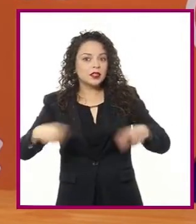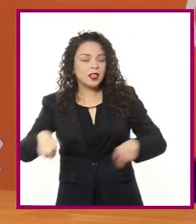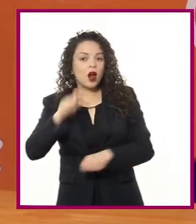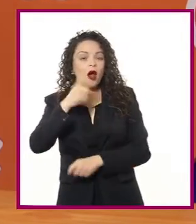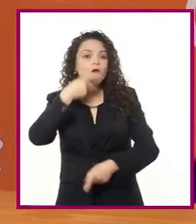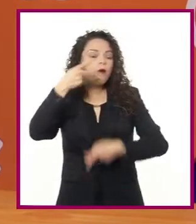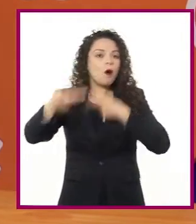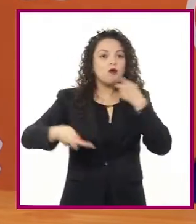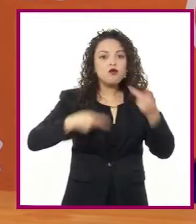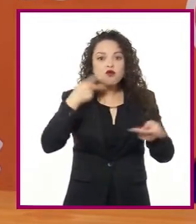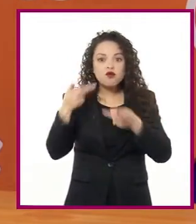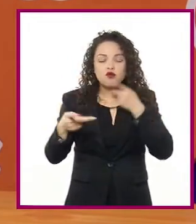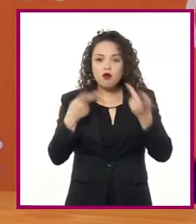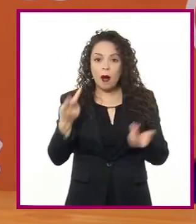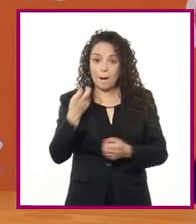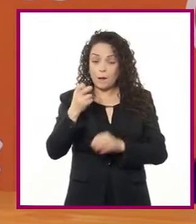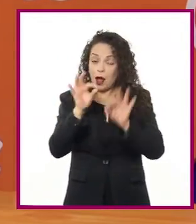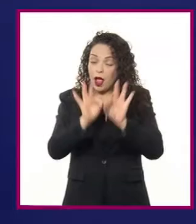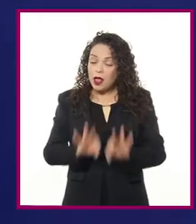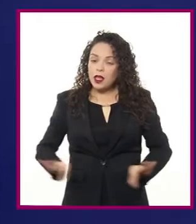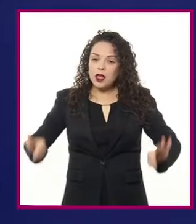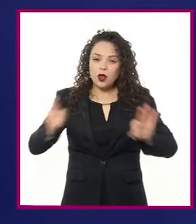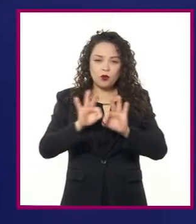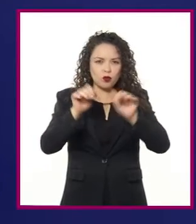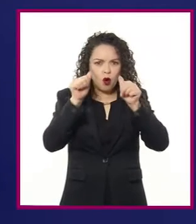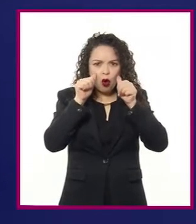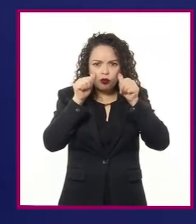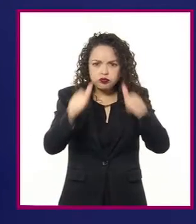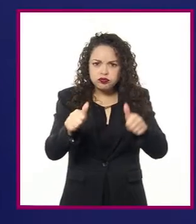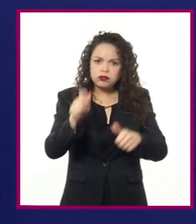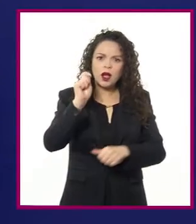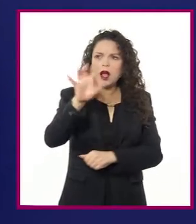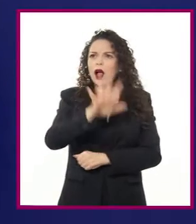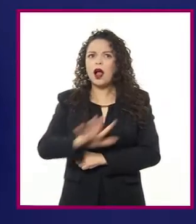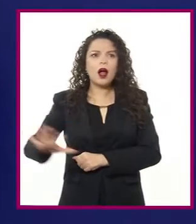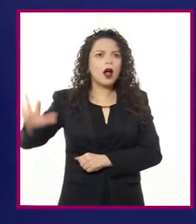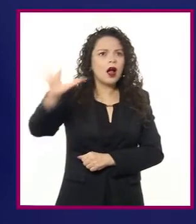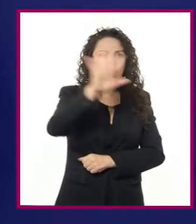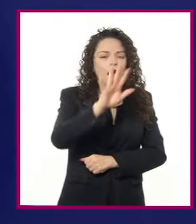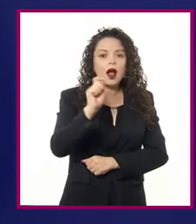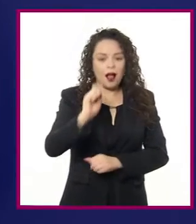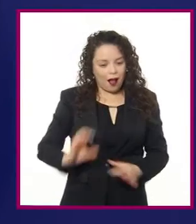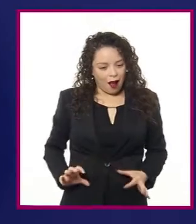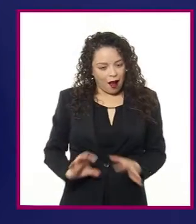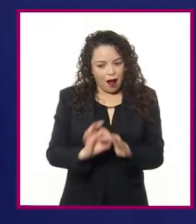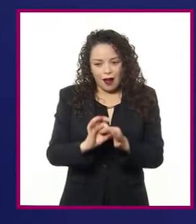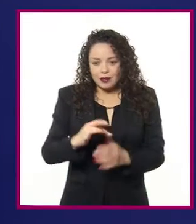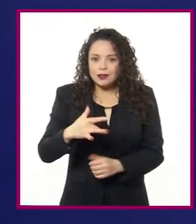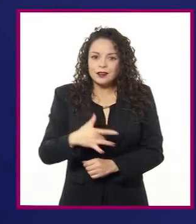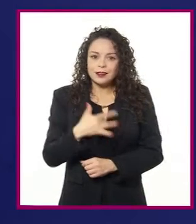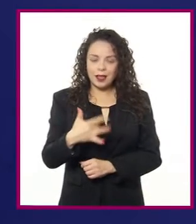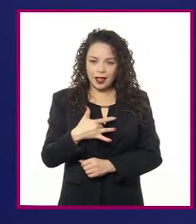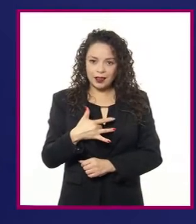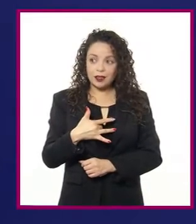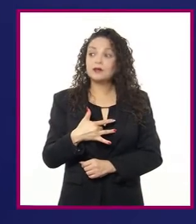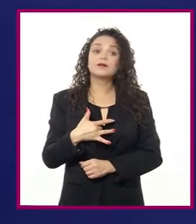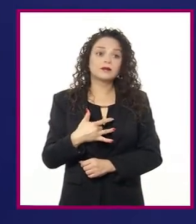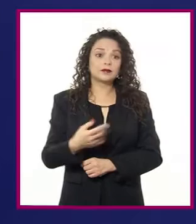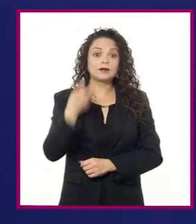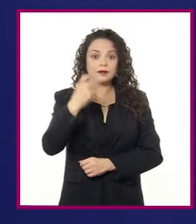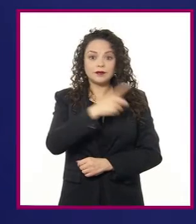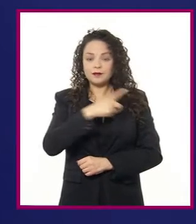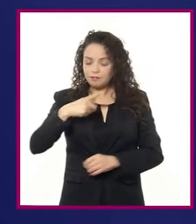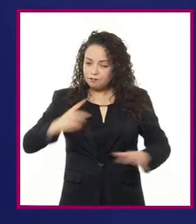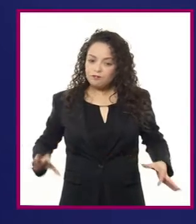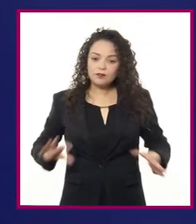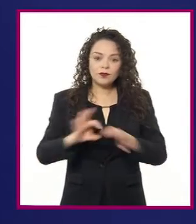es importante poner atención a la atmósfera que transmite un escenario. El escenario debe vincularse estrechamente con el